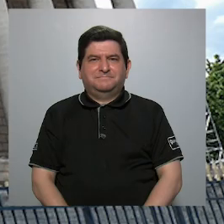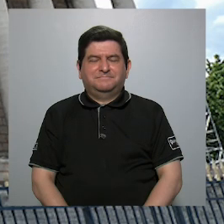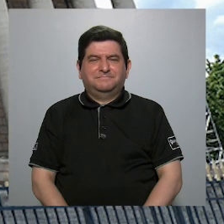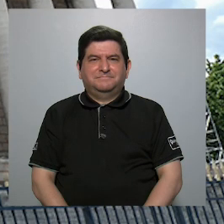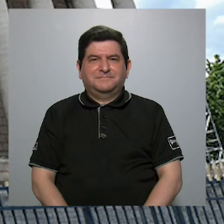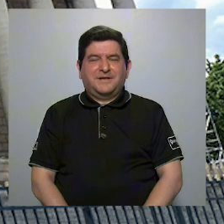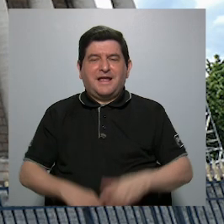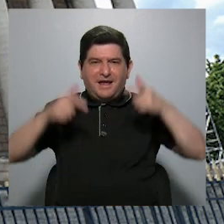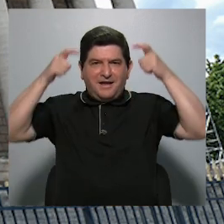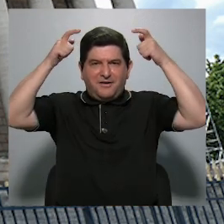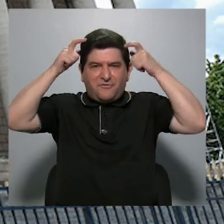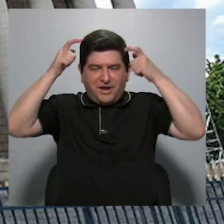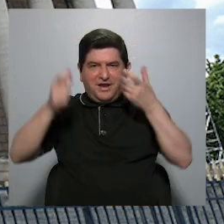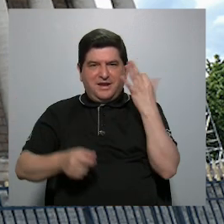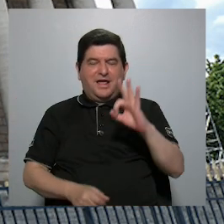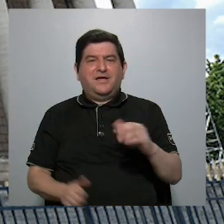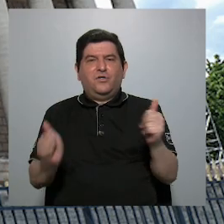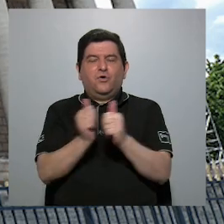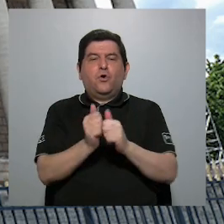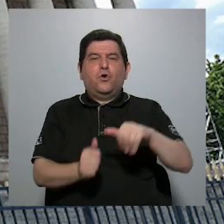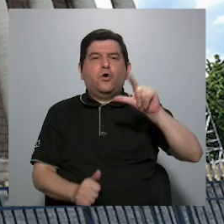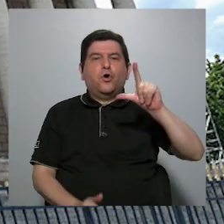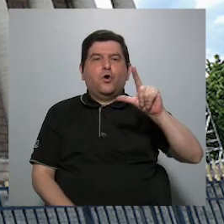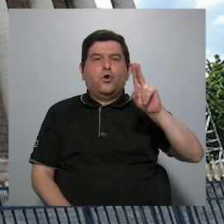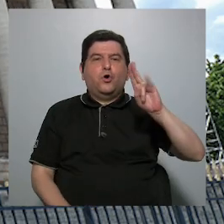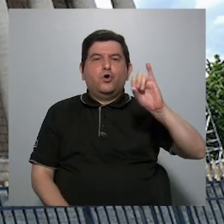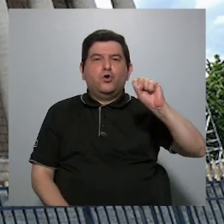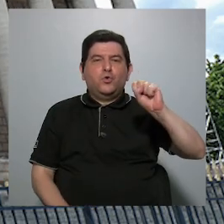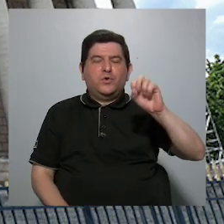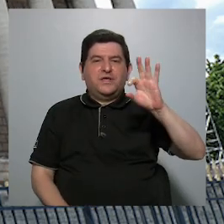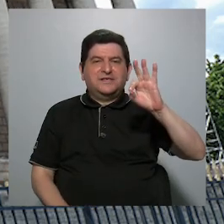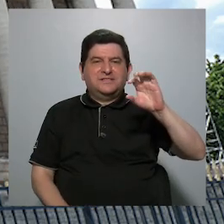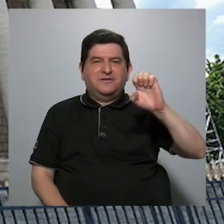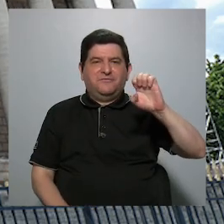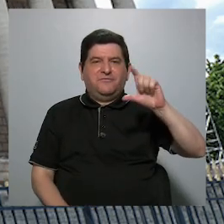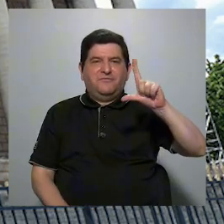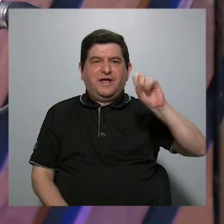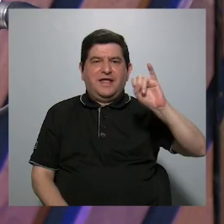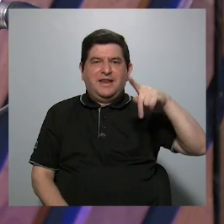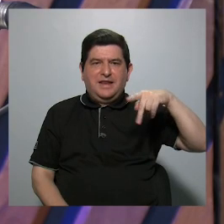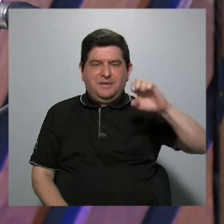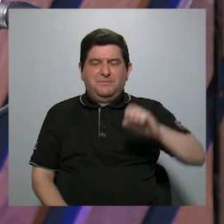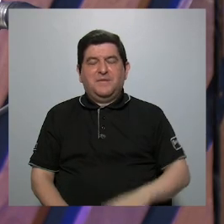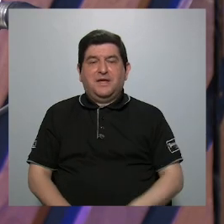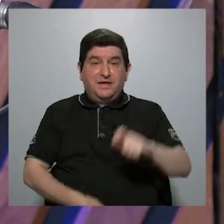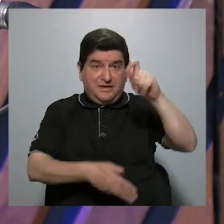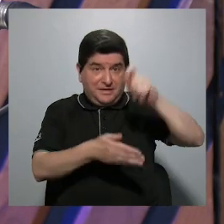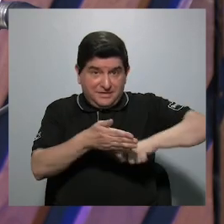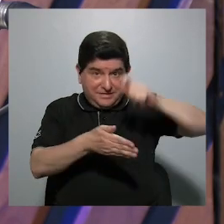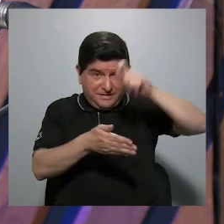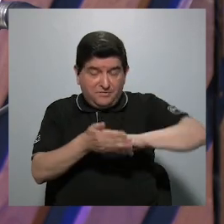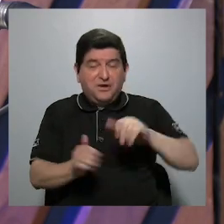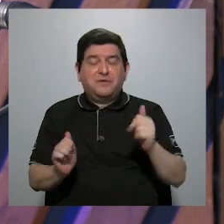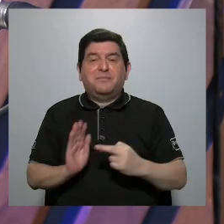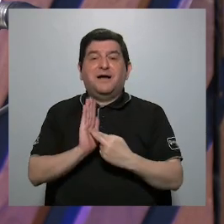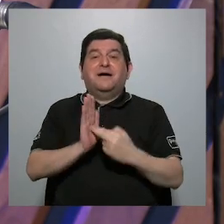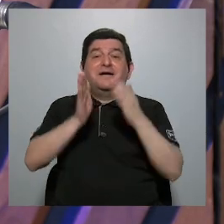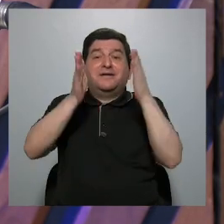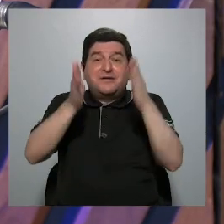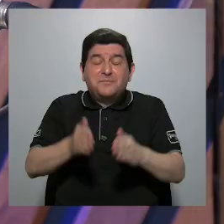del reino de Francia bajo Luis Felipe. Entonces todavía se firma con